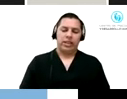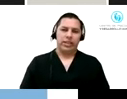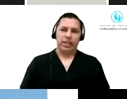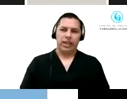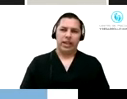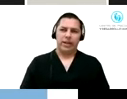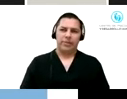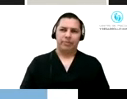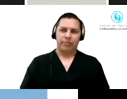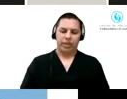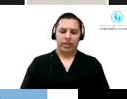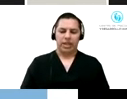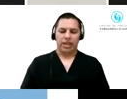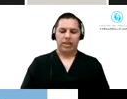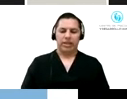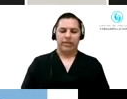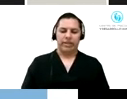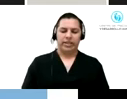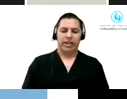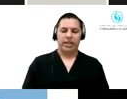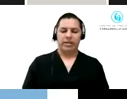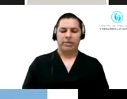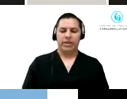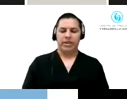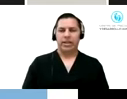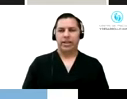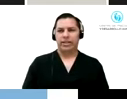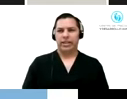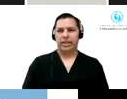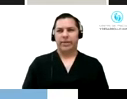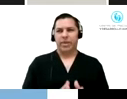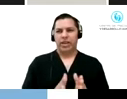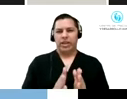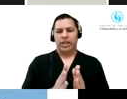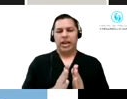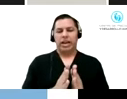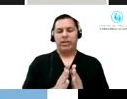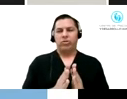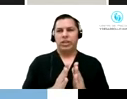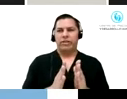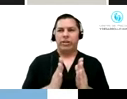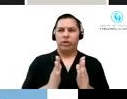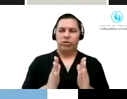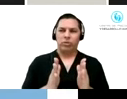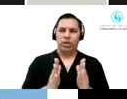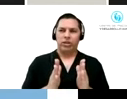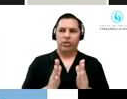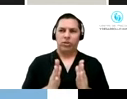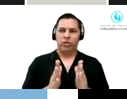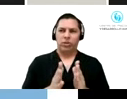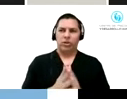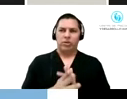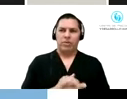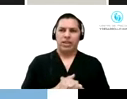abreviaturas de la diversidad, ¿verdad? Cada vez unas abreviaturas un